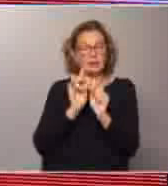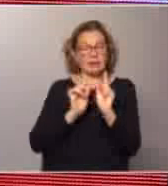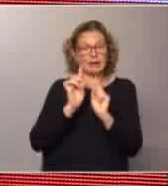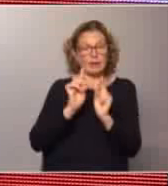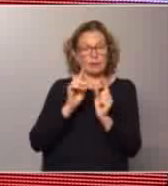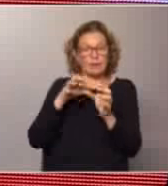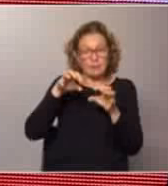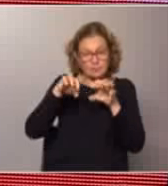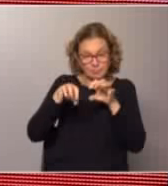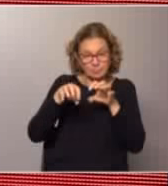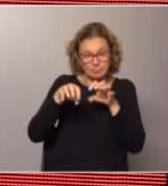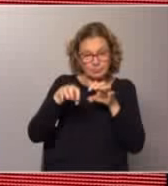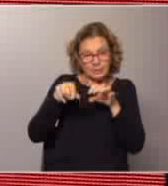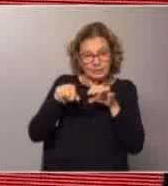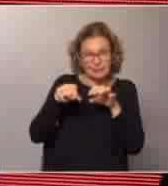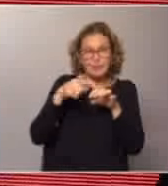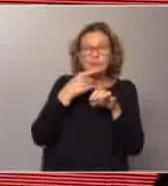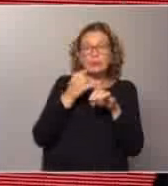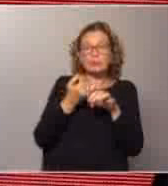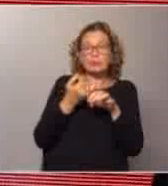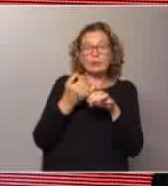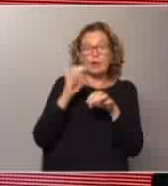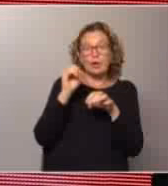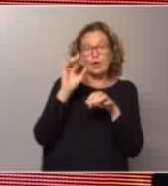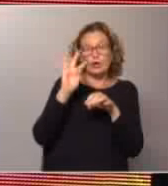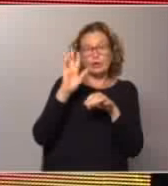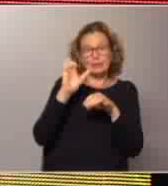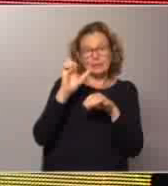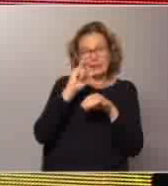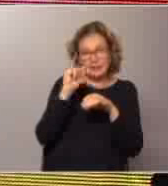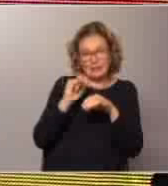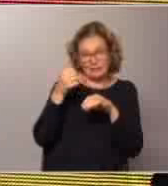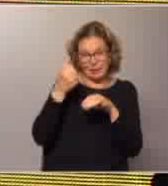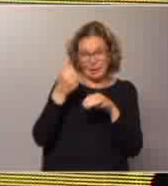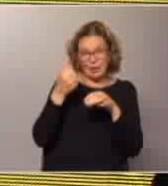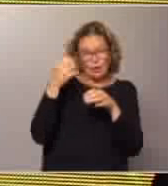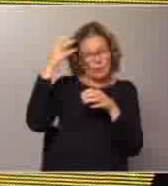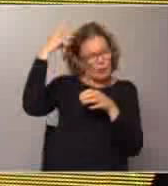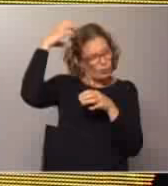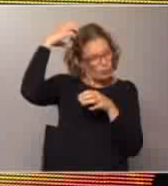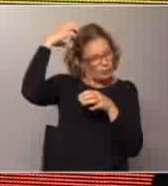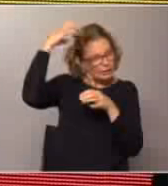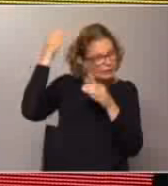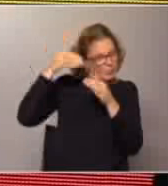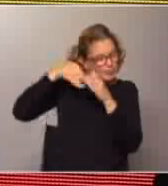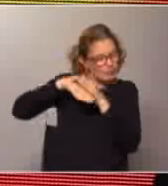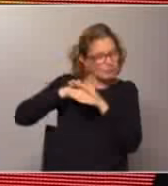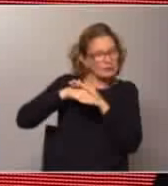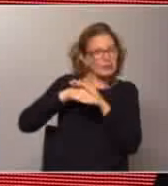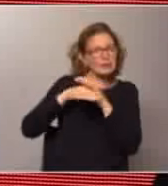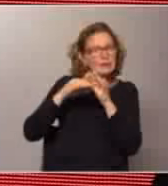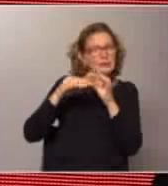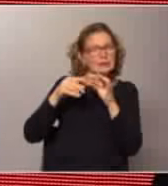en una región particular que esas que la corteza prefrontal dorsomedial importa una región que está muy involucrada en lo que es la